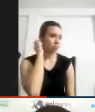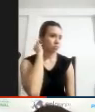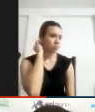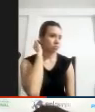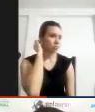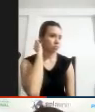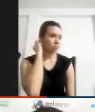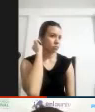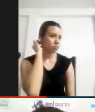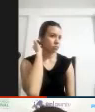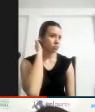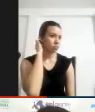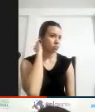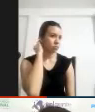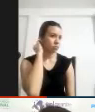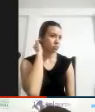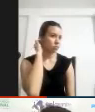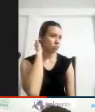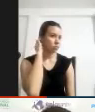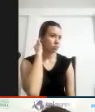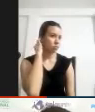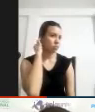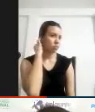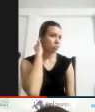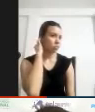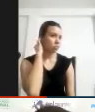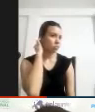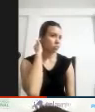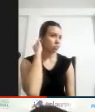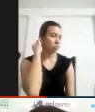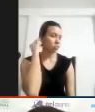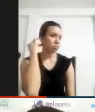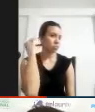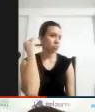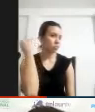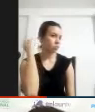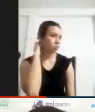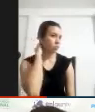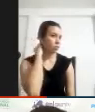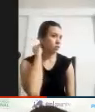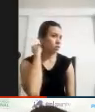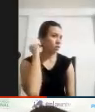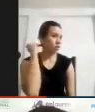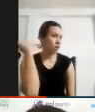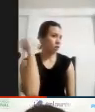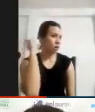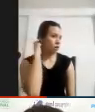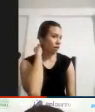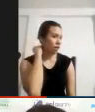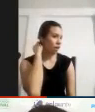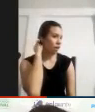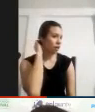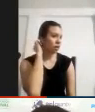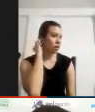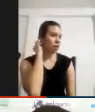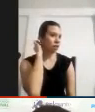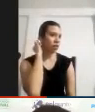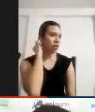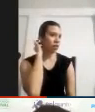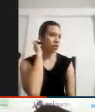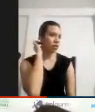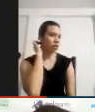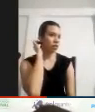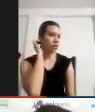profesión, con un dossier de oportunidades en una amplitud, porque el usuario evidentemente debe recurrir a su despacho,